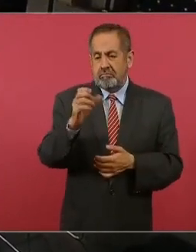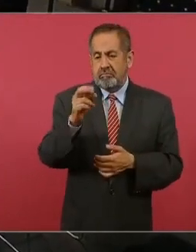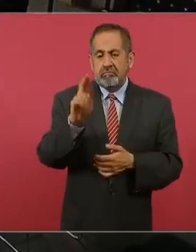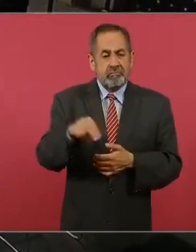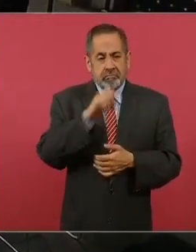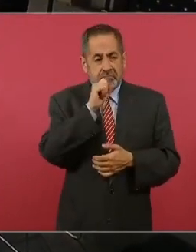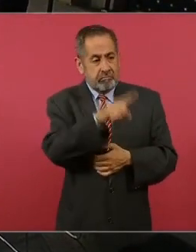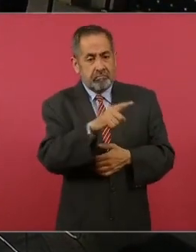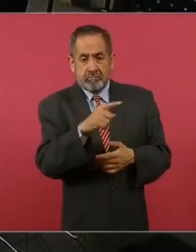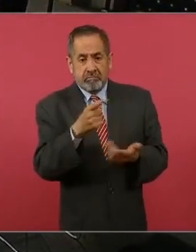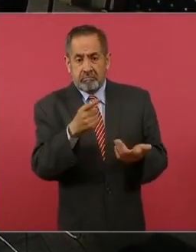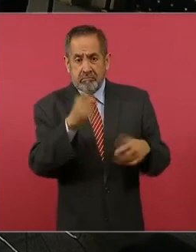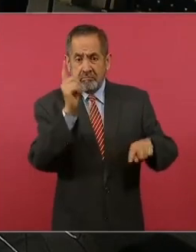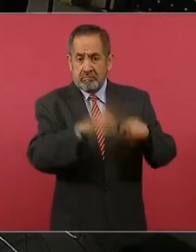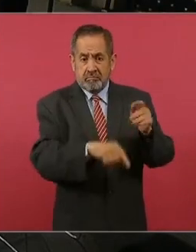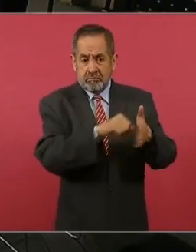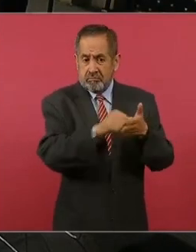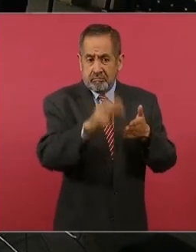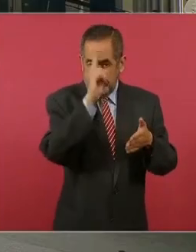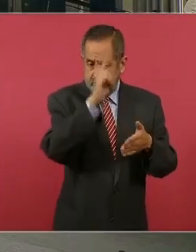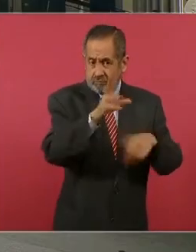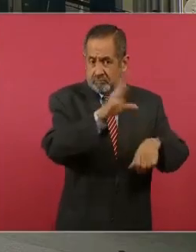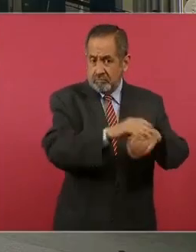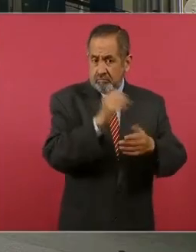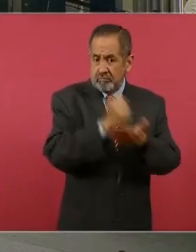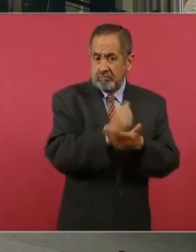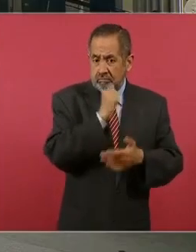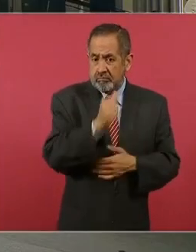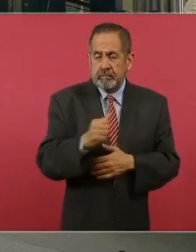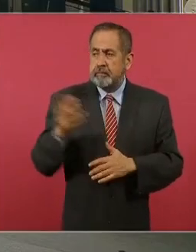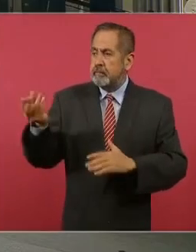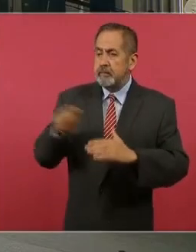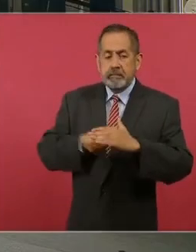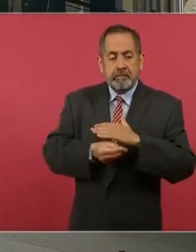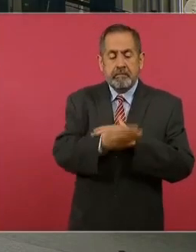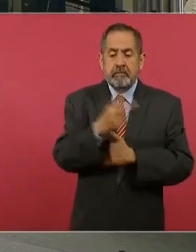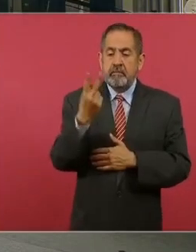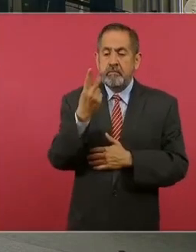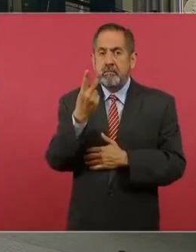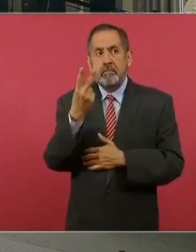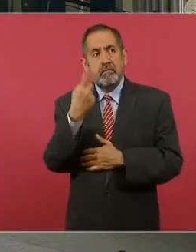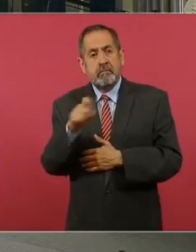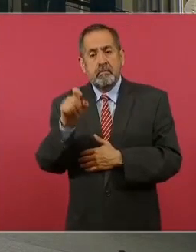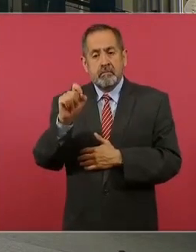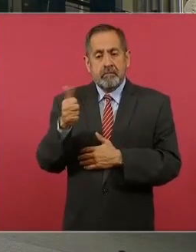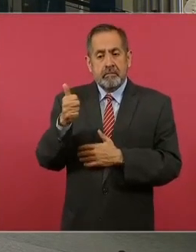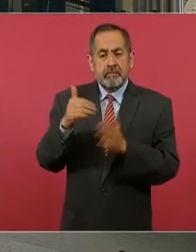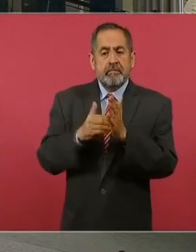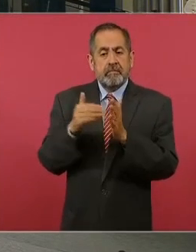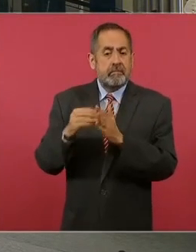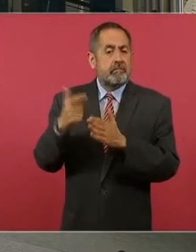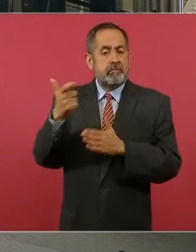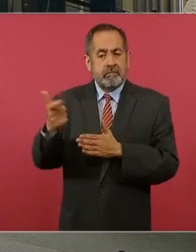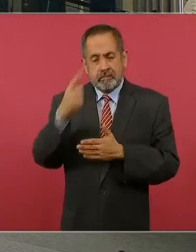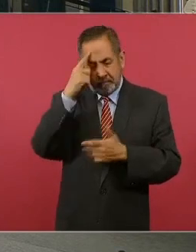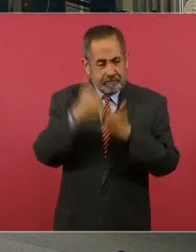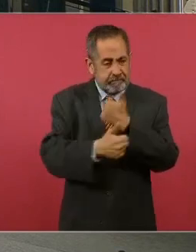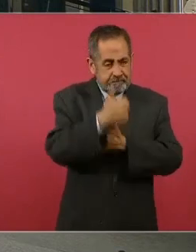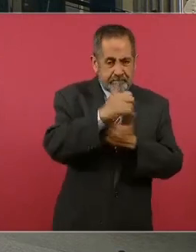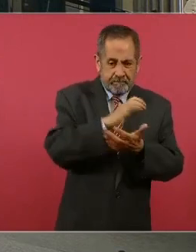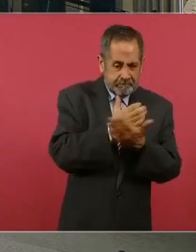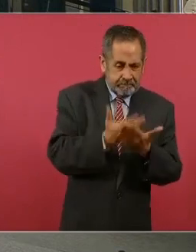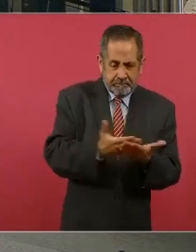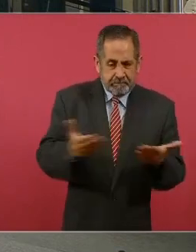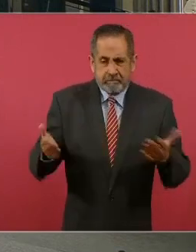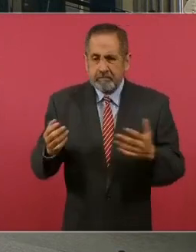está inhabilitada. En el 2023 ya se han hecho transferencias por 126 millones de pesos por licitaciones que mediante